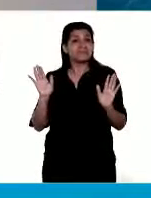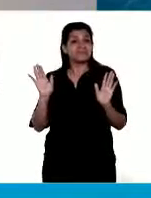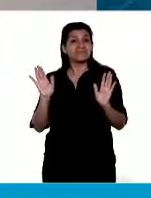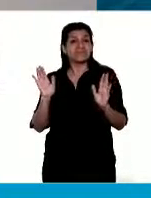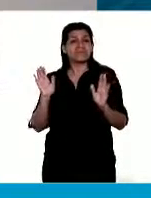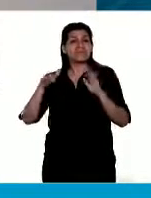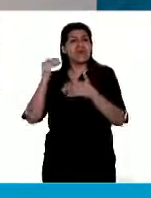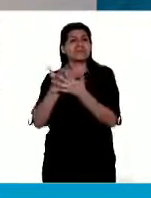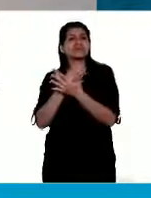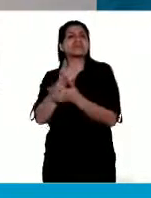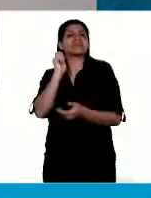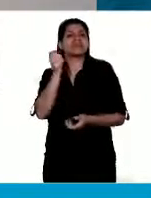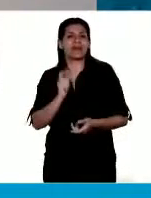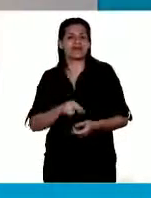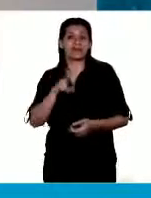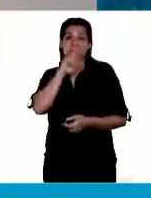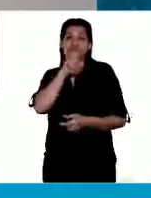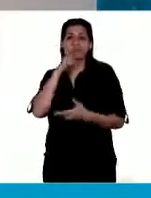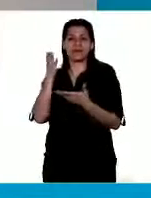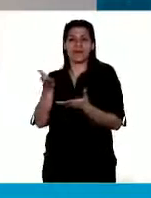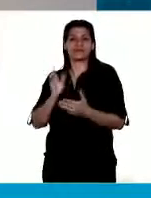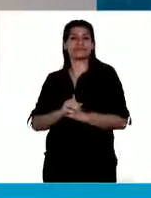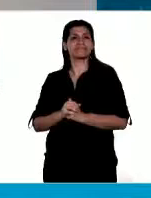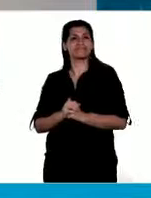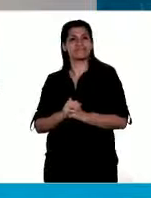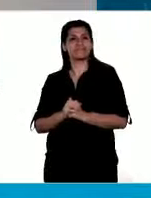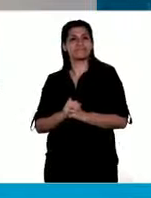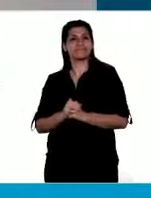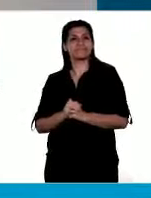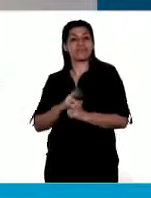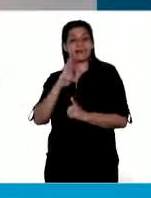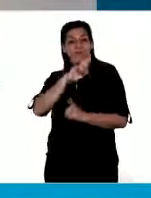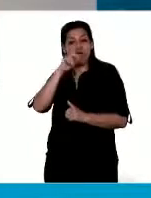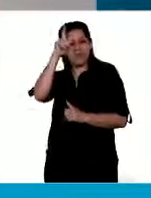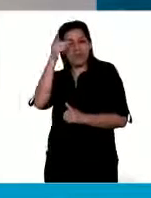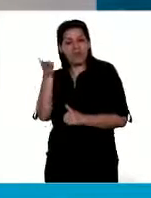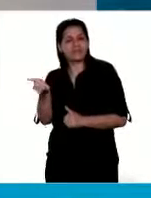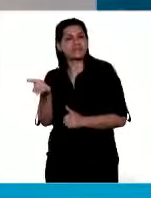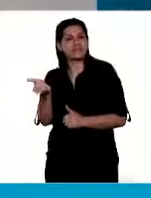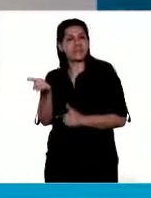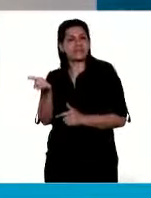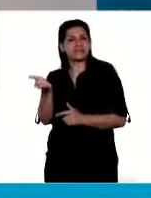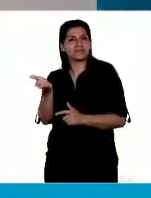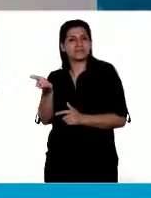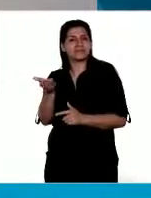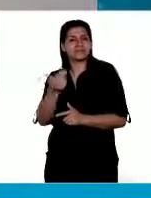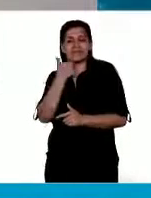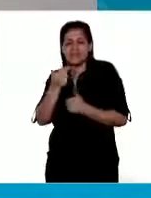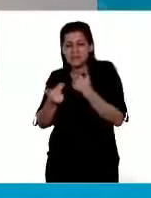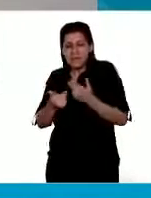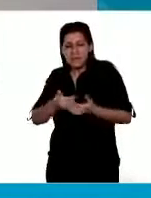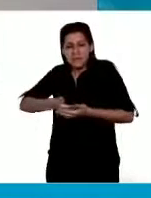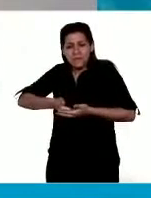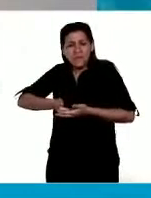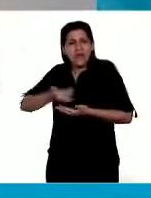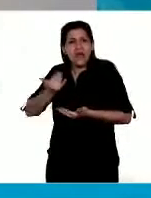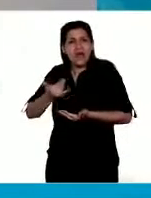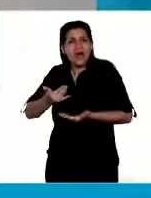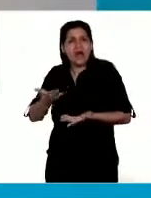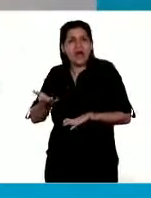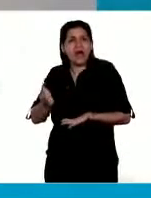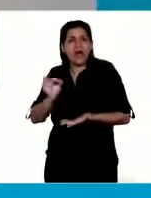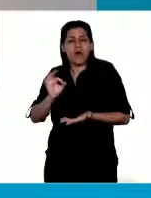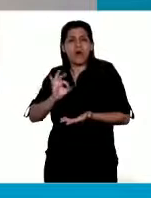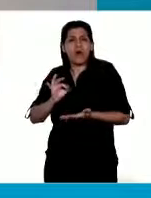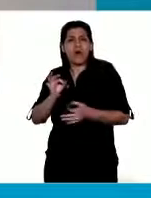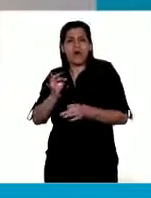sufren? Las mujeres. Sobre todo aquellas mujeres policías que tienen hijos pequeños, bebés, o que están en edad